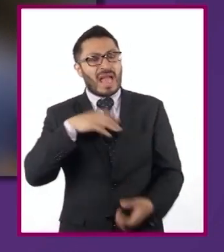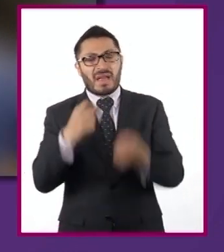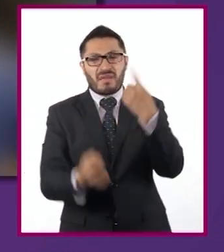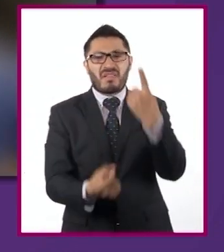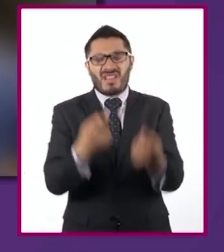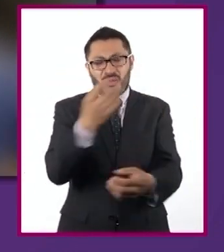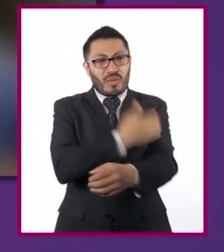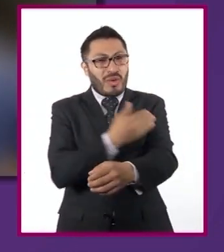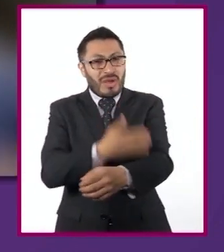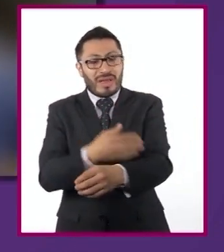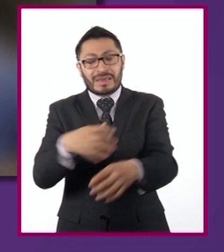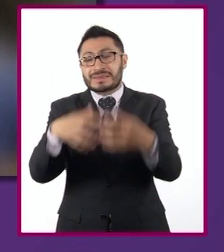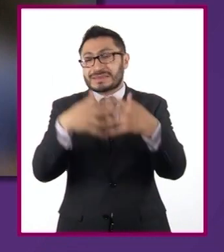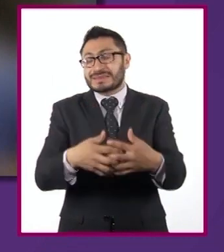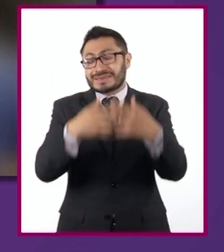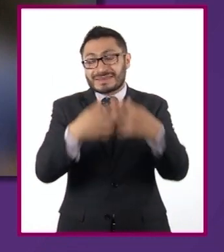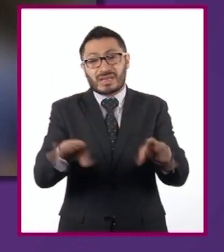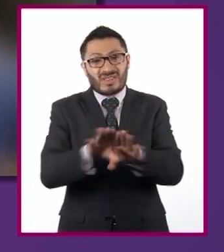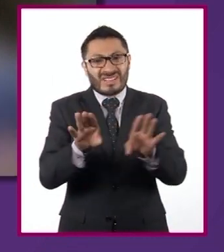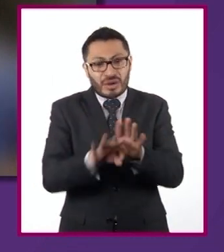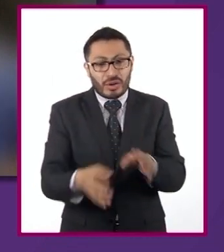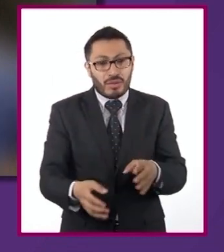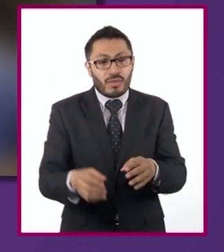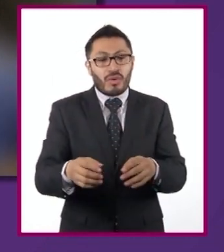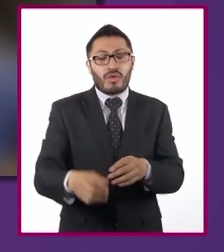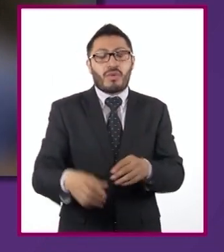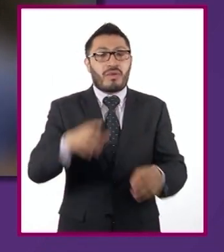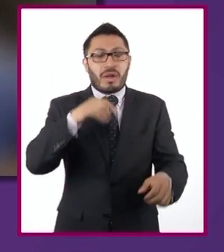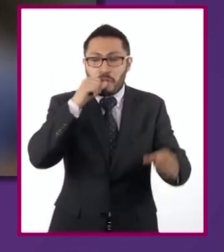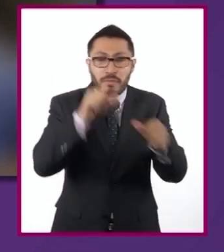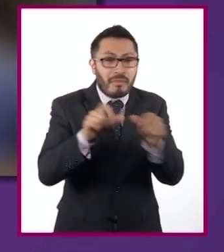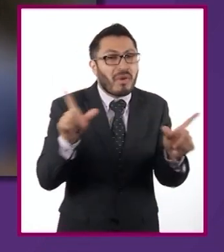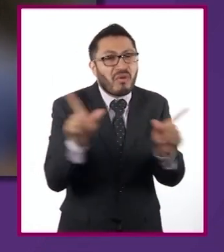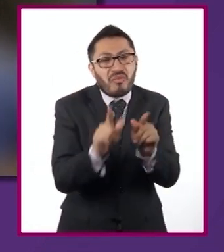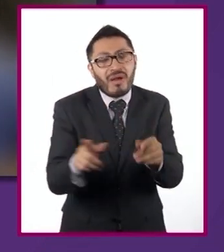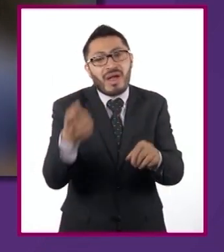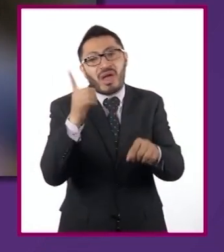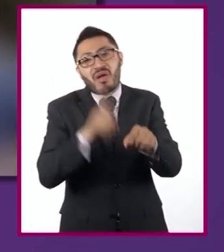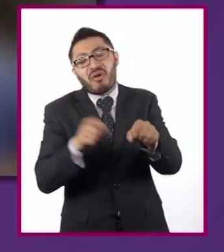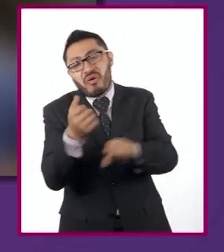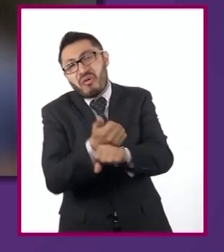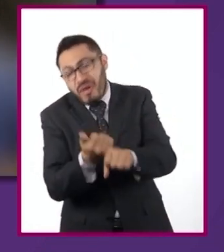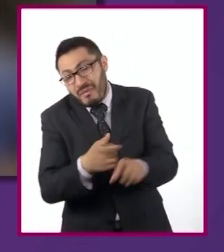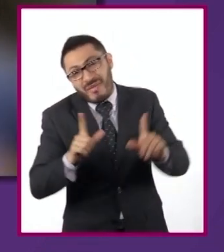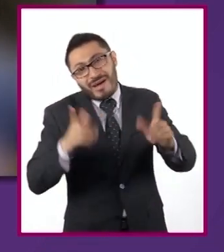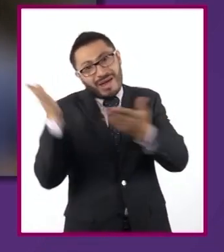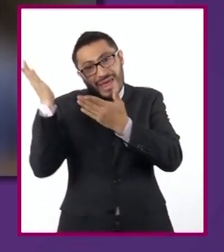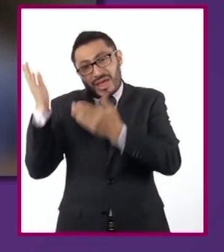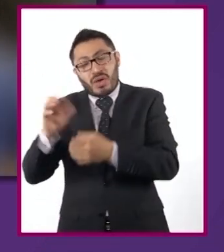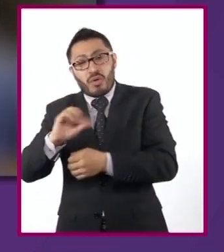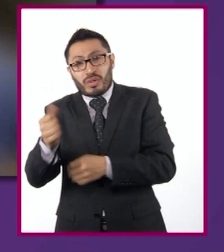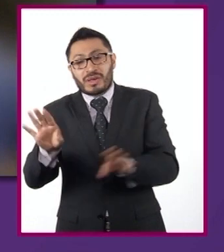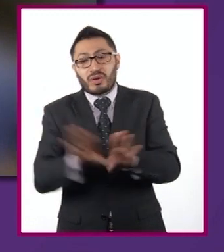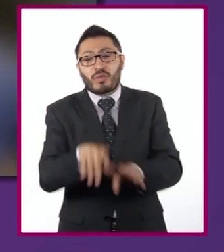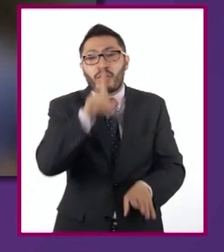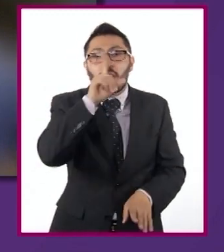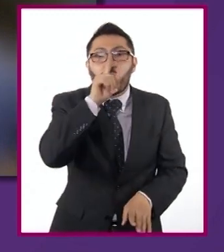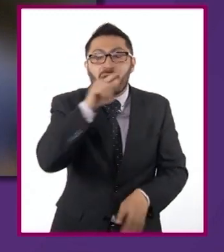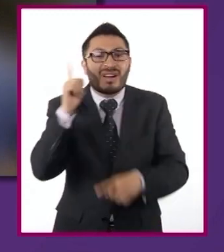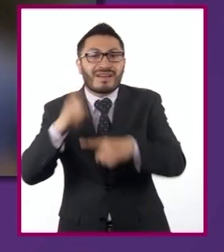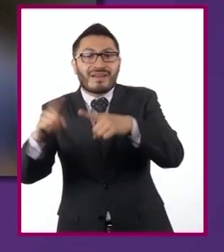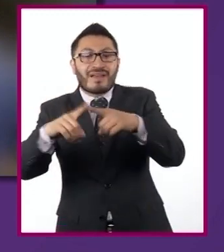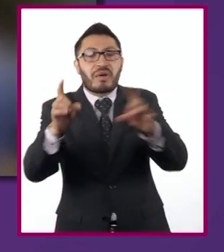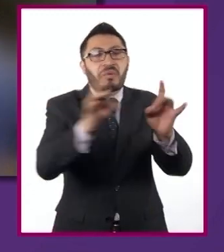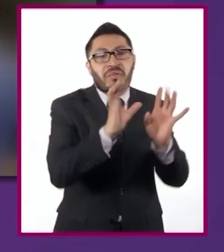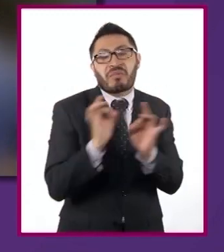juegan únicamente con frases y texto con fondo de color amarillo, y otras utilizan pollos en distintas